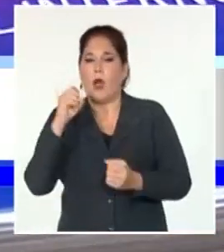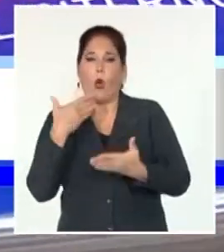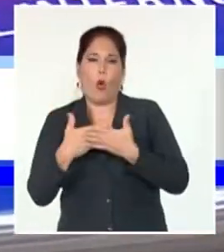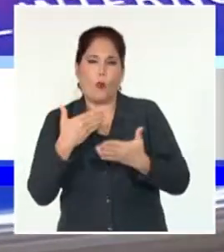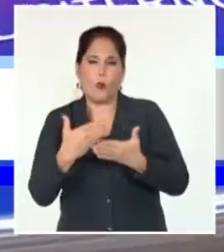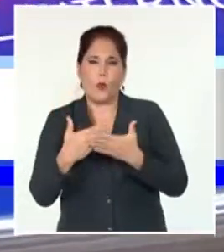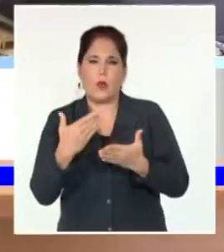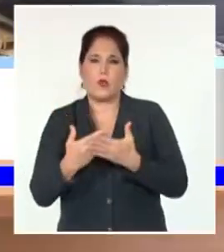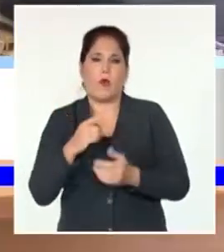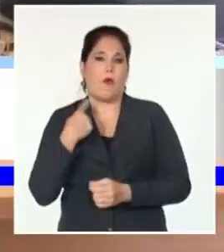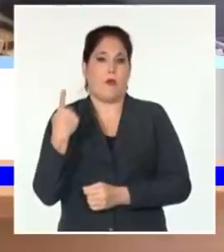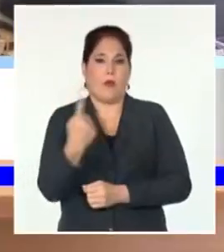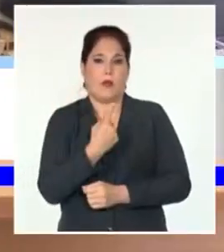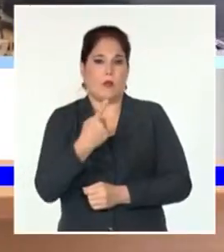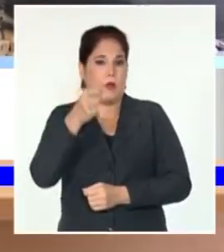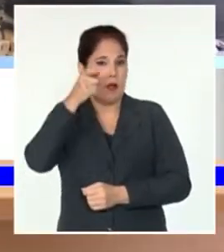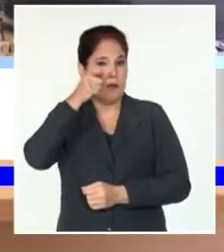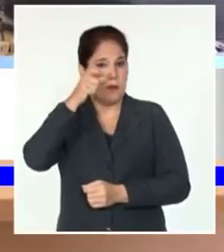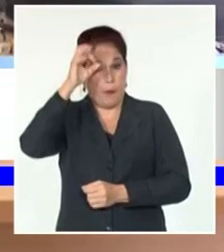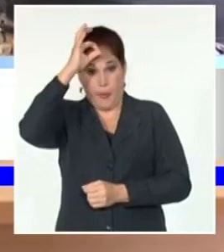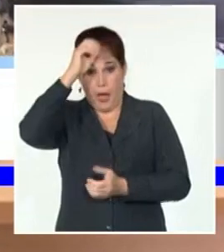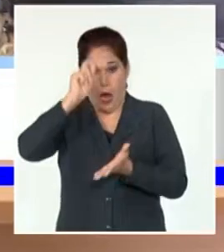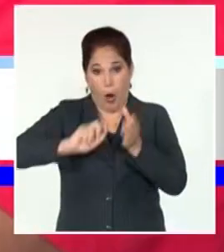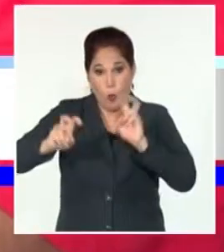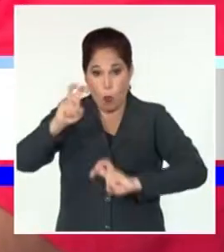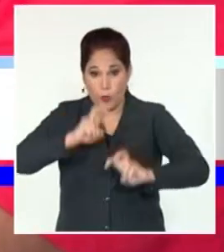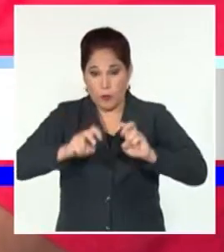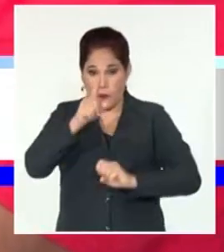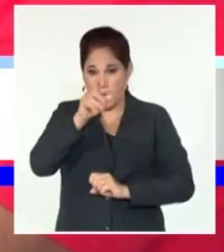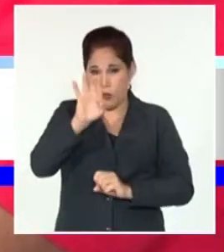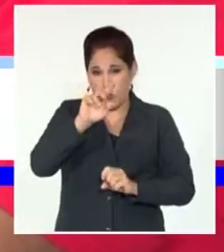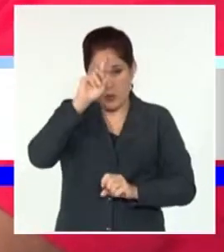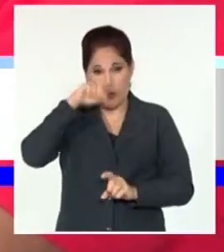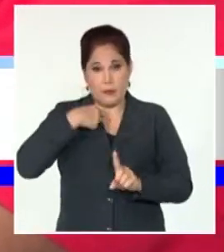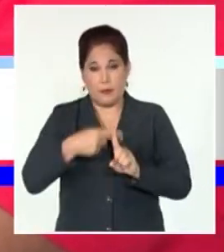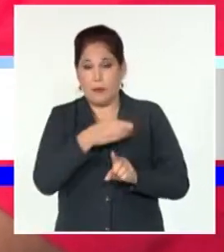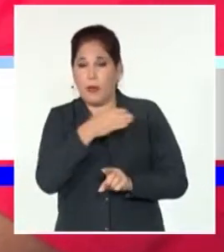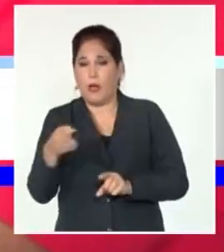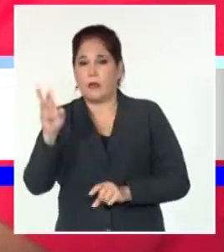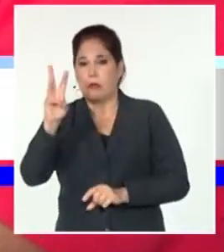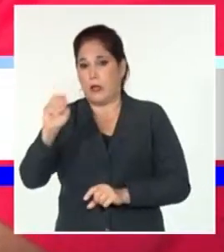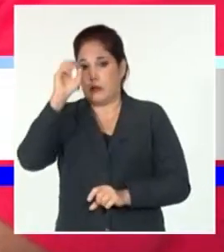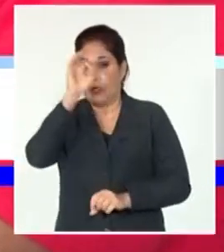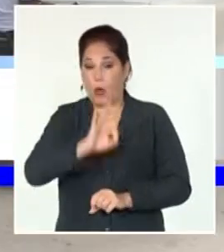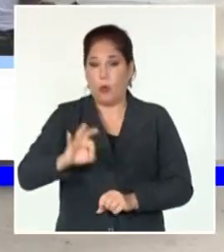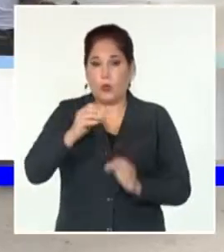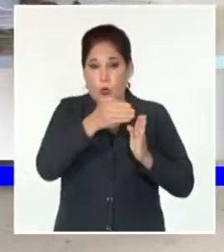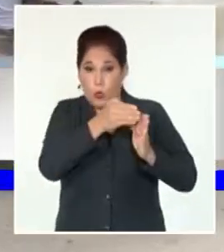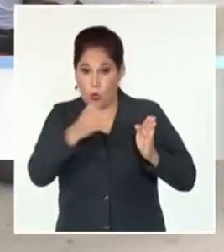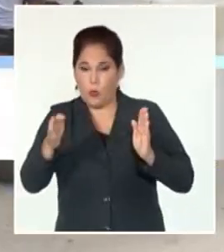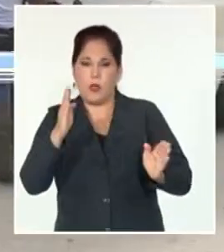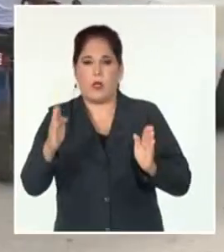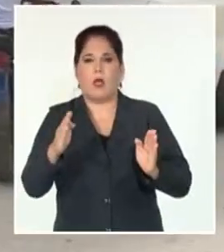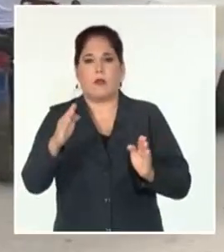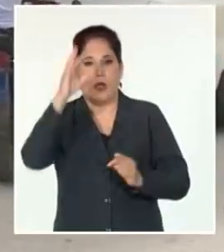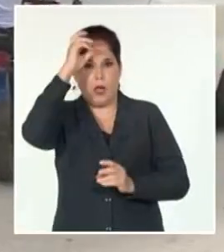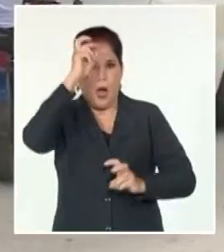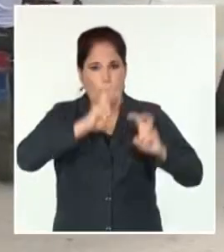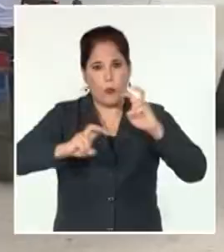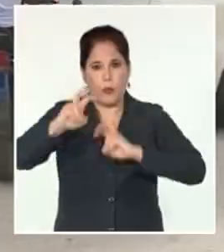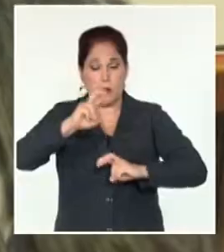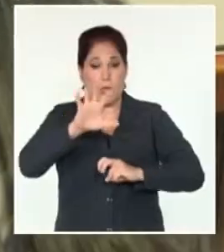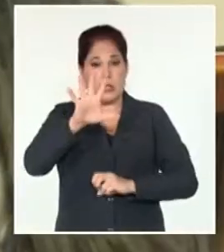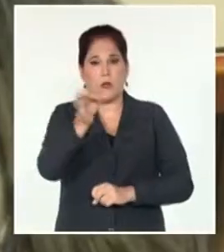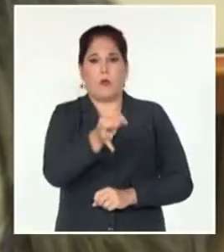nacional al control interno que desde el 18 de septiembre y hasta el 30 de octubre se realiza. Para abarcar 5